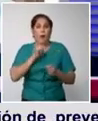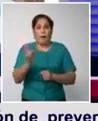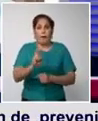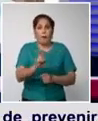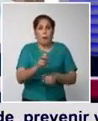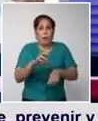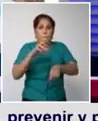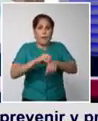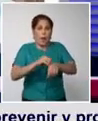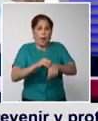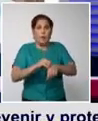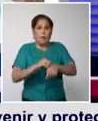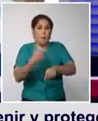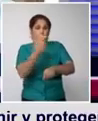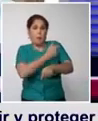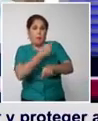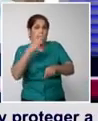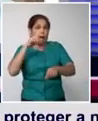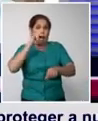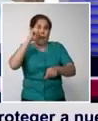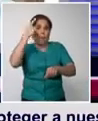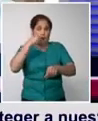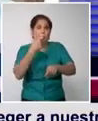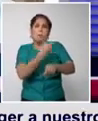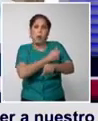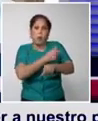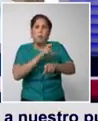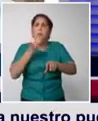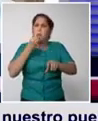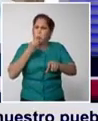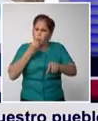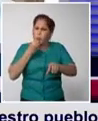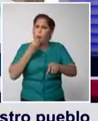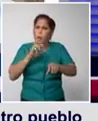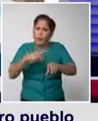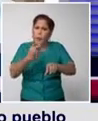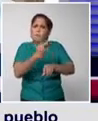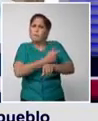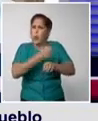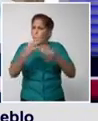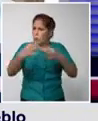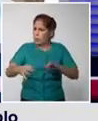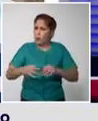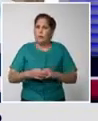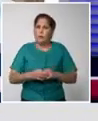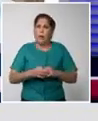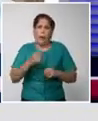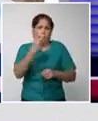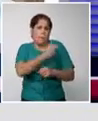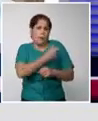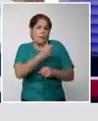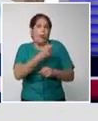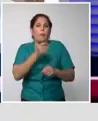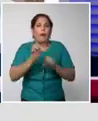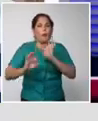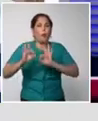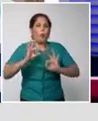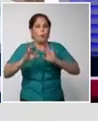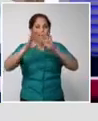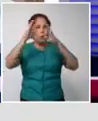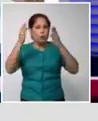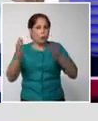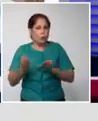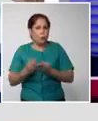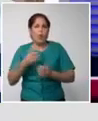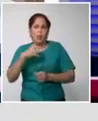utiliza después de haber ocurrido la infección con el virus. Existen vacunas terapéuticas en el mundo. Nosotros